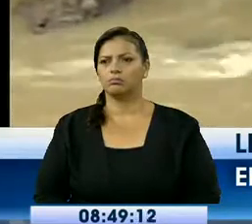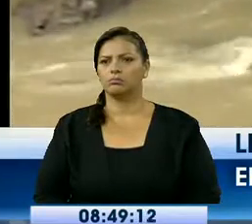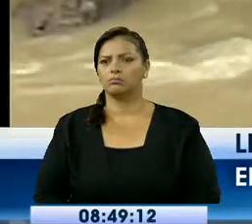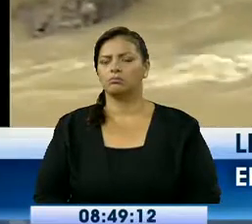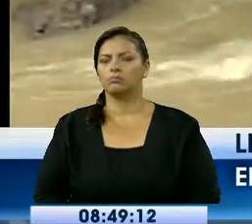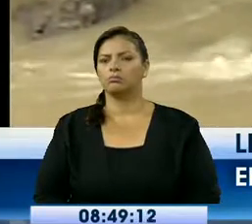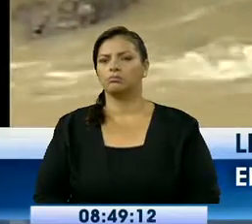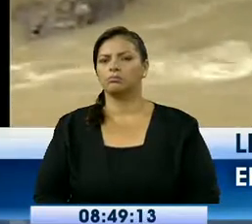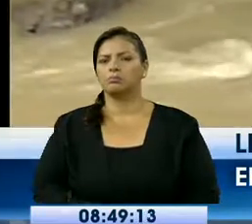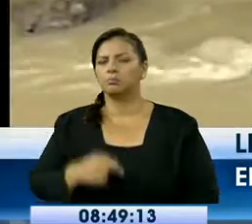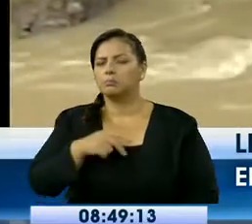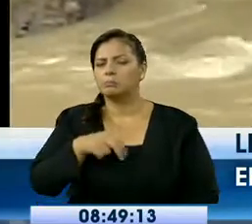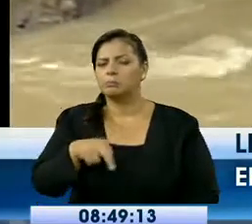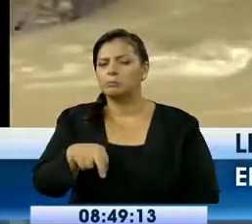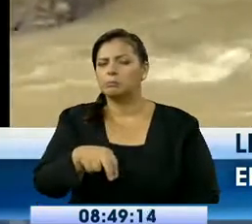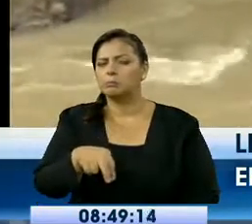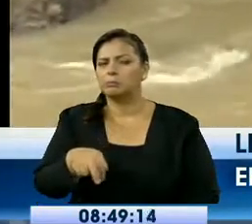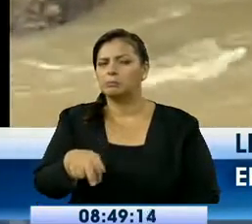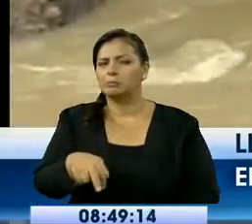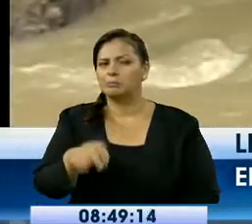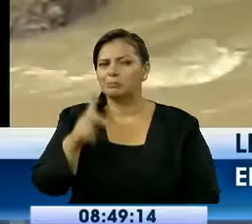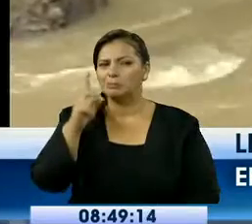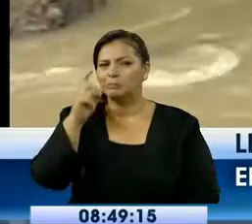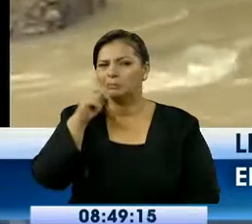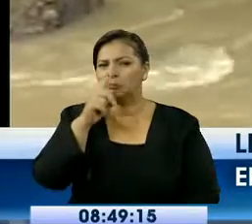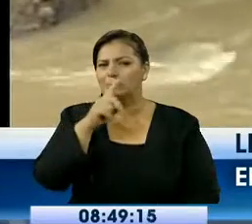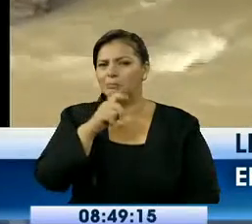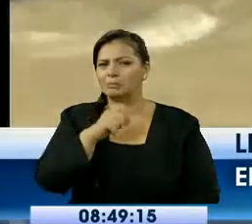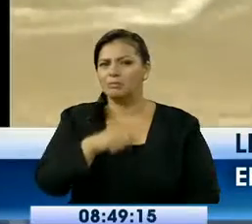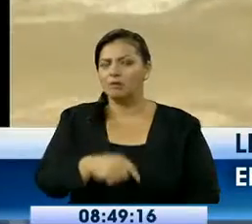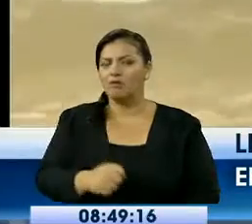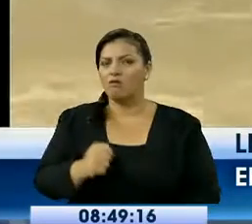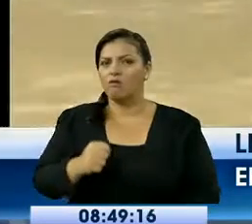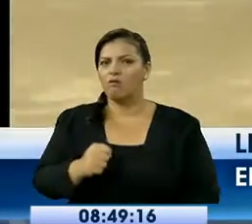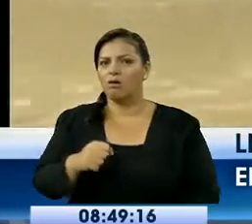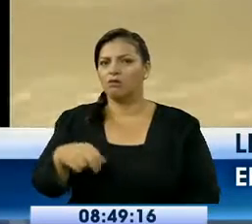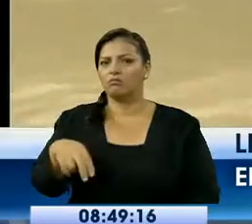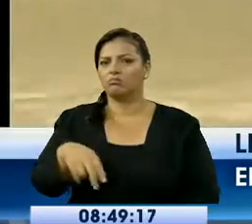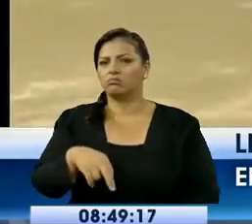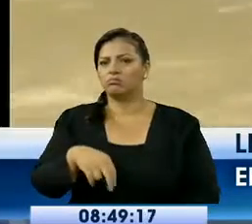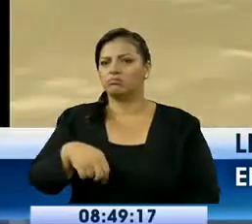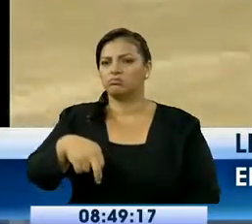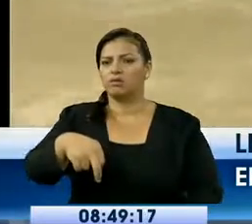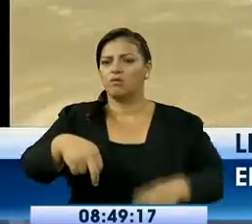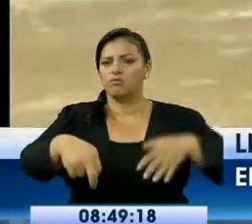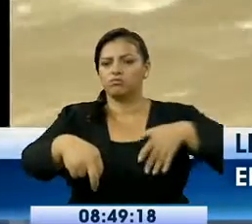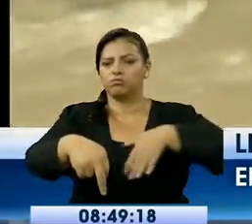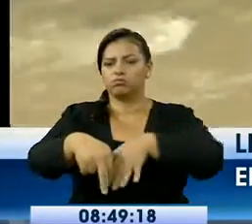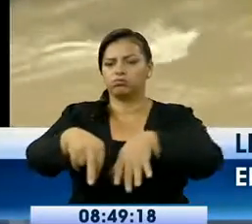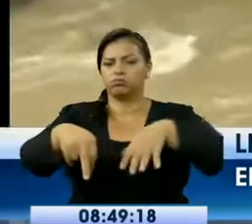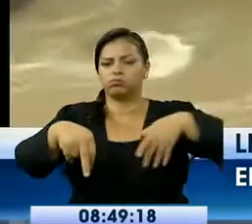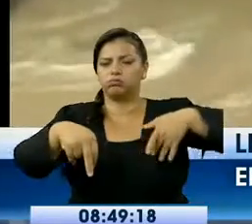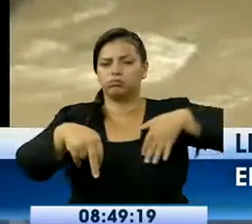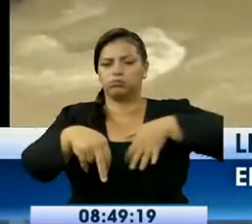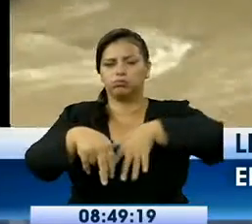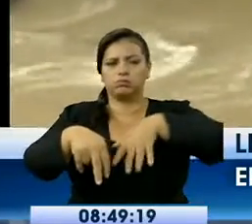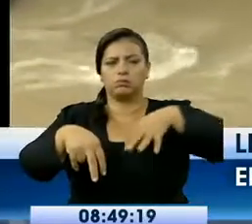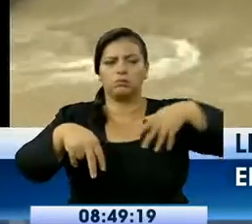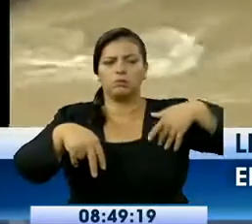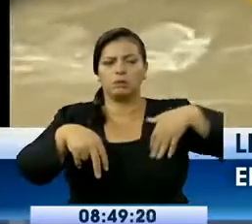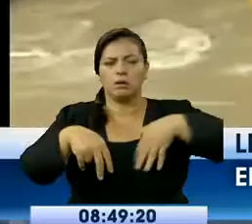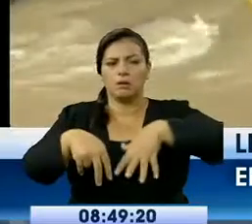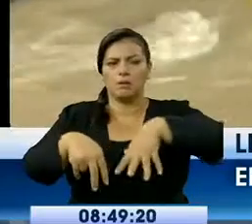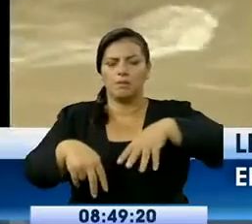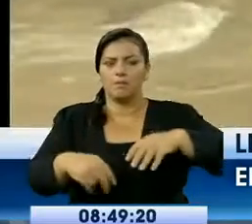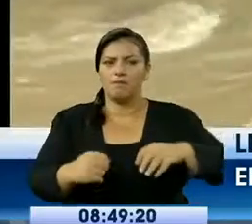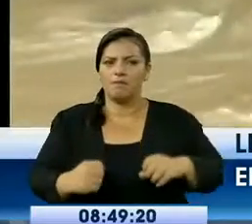que no llegamos. Hay fuerza por acá. Amigo, si nos puede, si nos ayuda, por favor, vamos